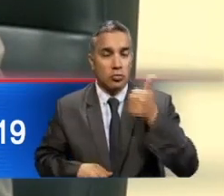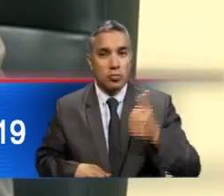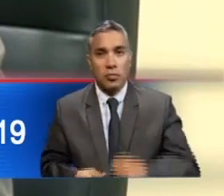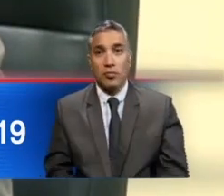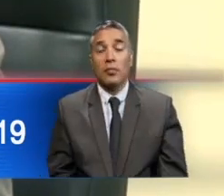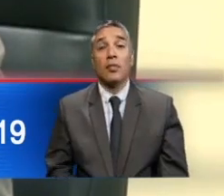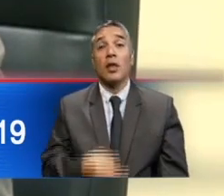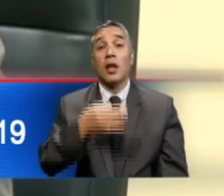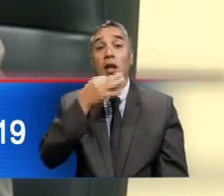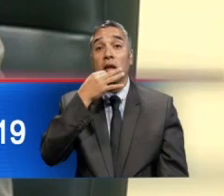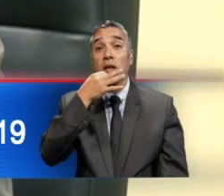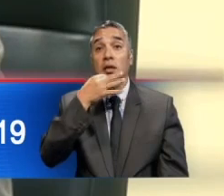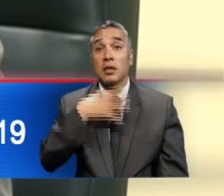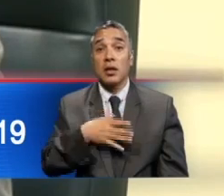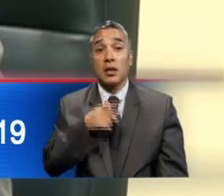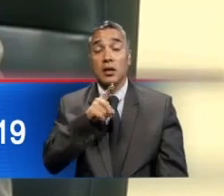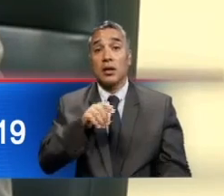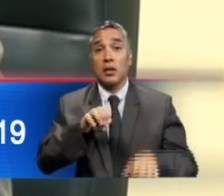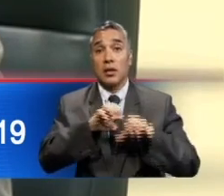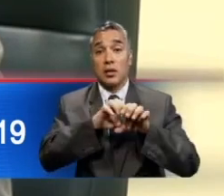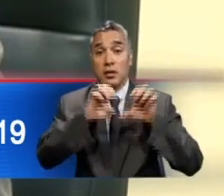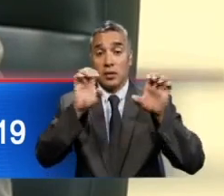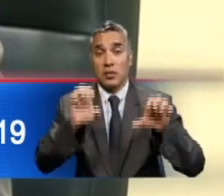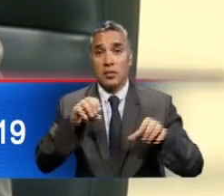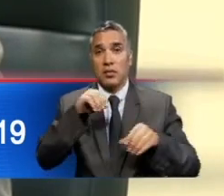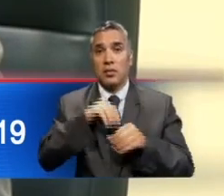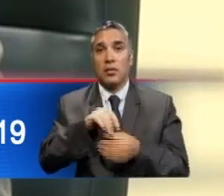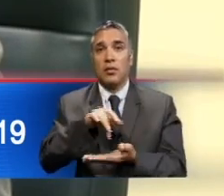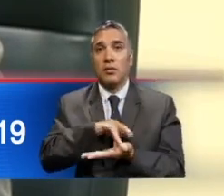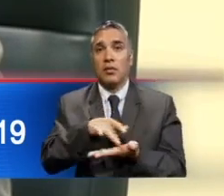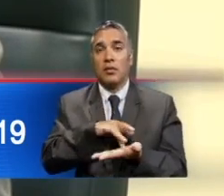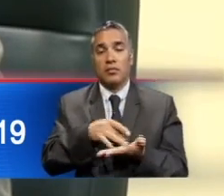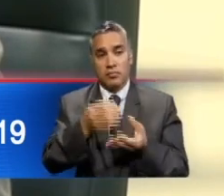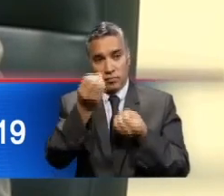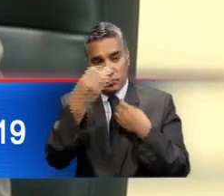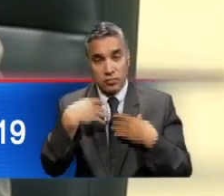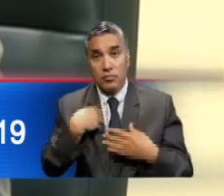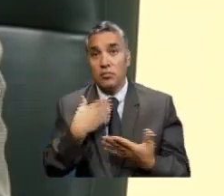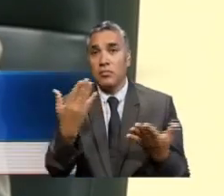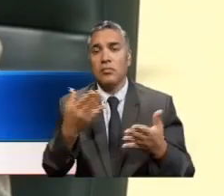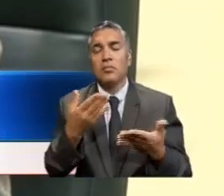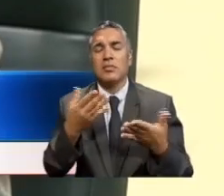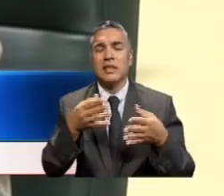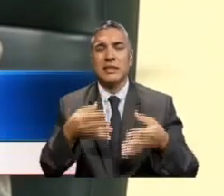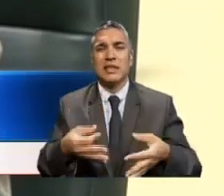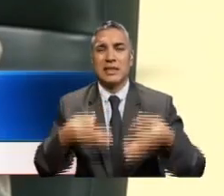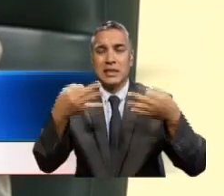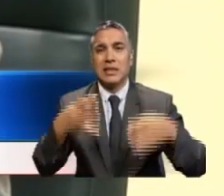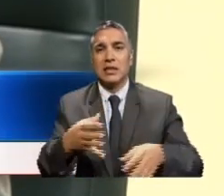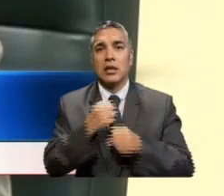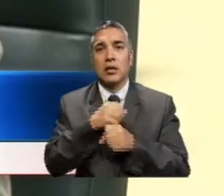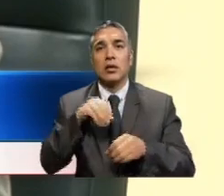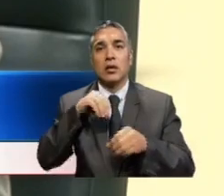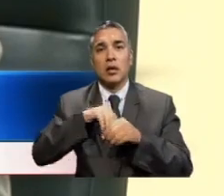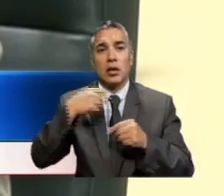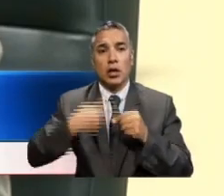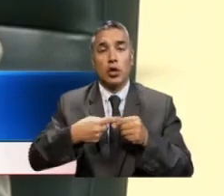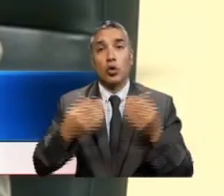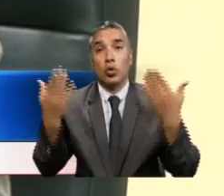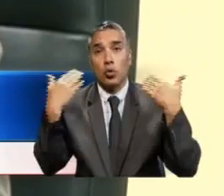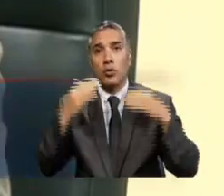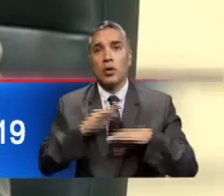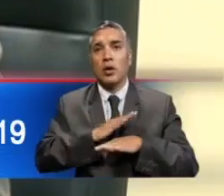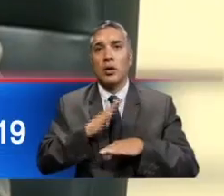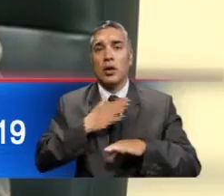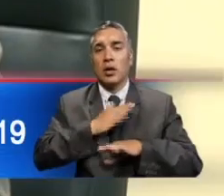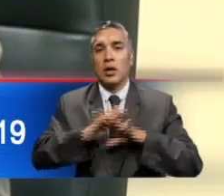Estas pruebas, la empresa, la cadena de farmacias nos informa que con seguridad en Quito y Guayaquil ya